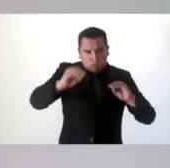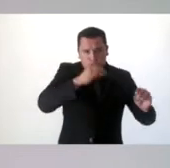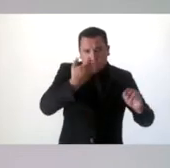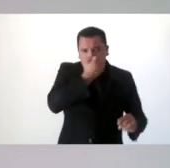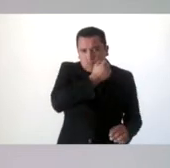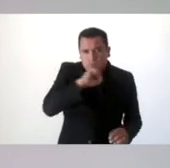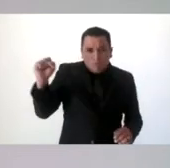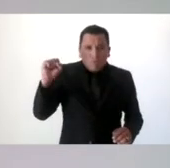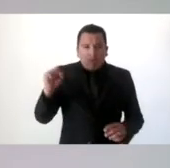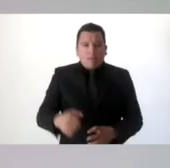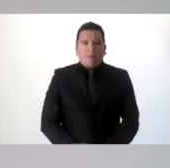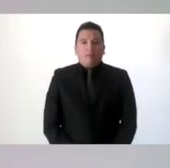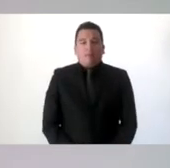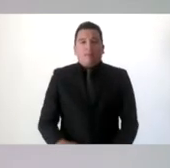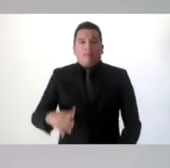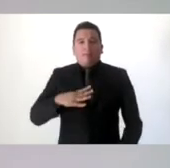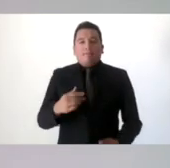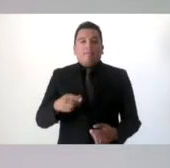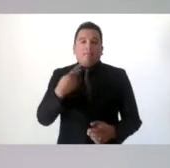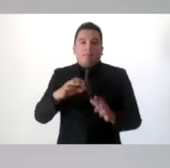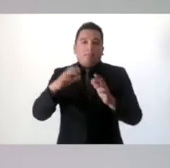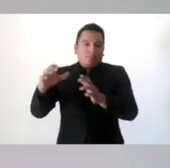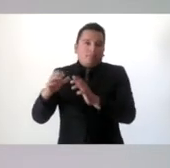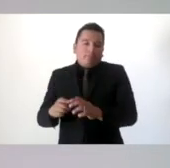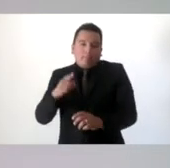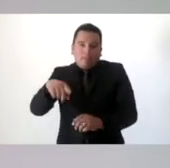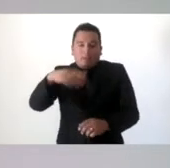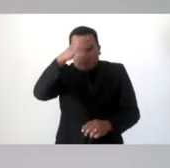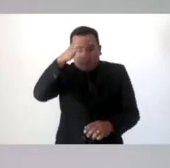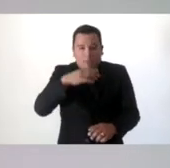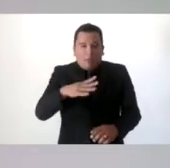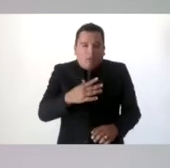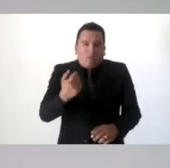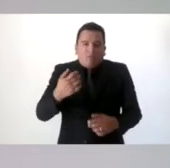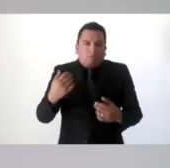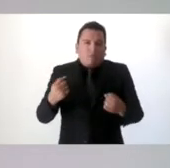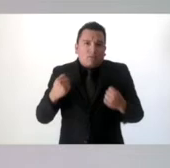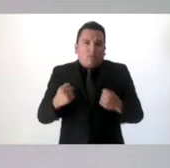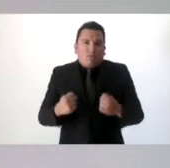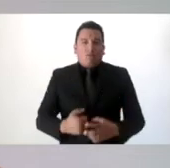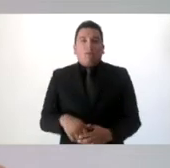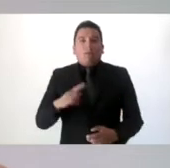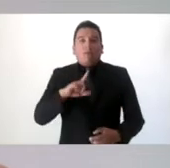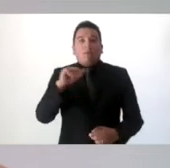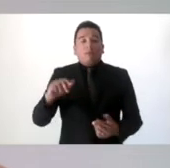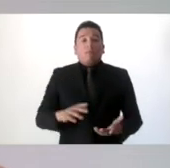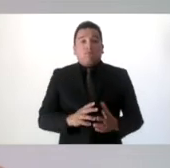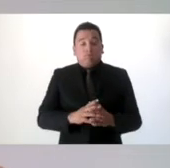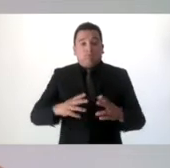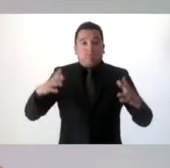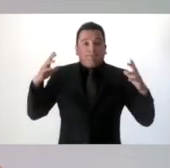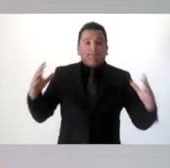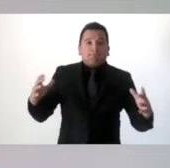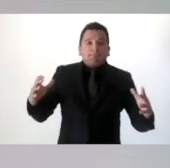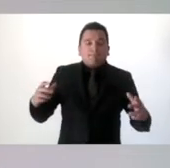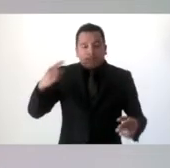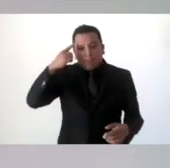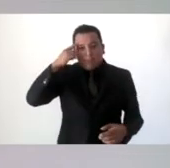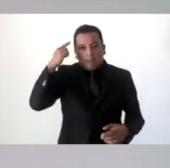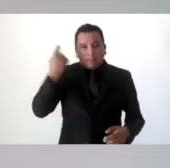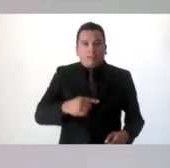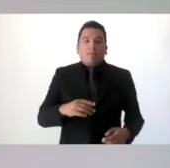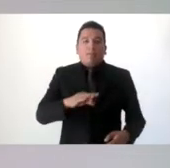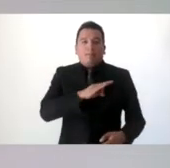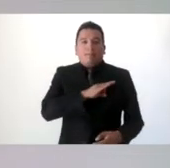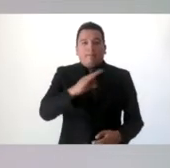urnas electrónicas, los institutos locales como ustedes que lo tienen, y es una votación muy segura. El problema es dar el paso para que también esa seguridad la llevemos a